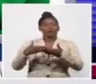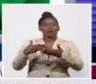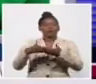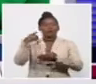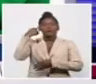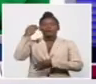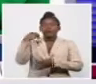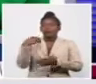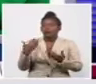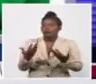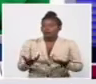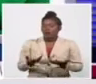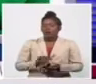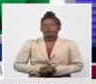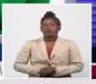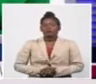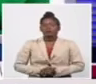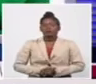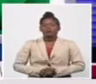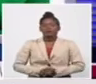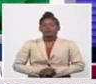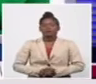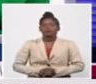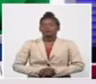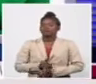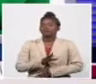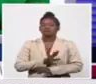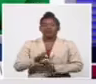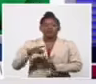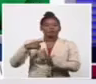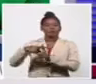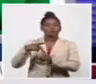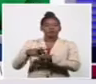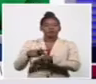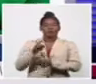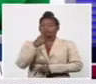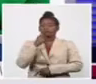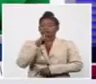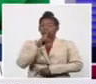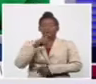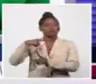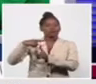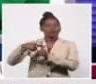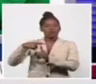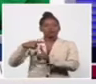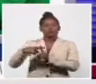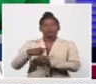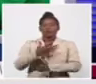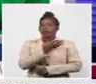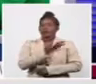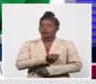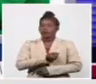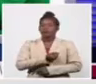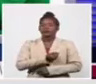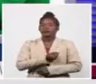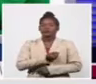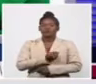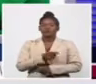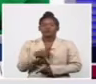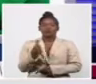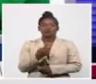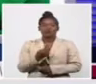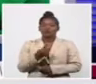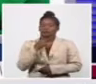el cuadro clínico, resultó positivo y lamentablemente, reitero, después de